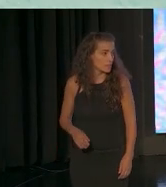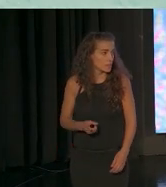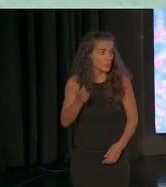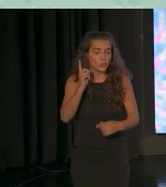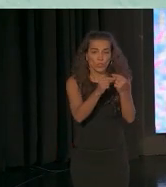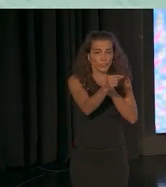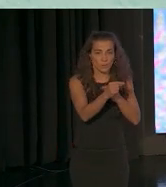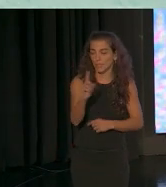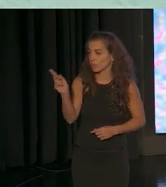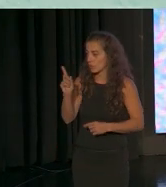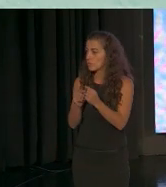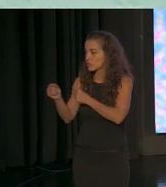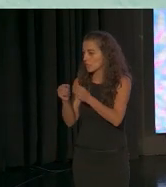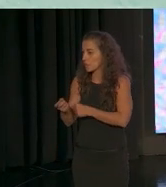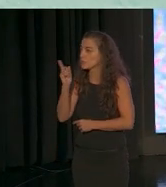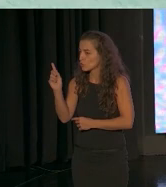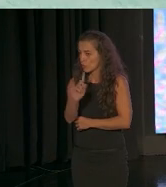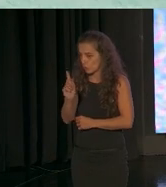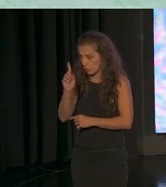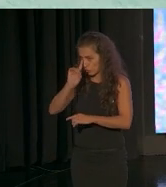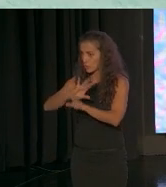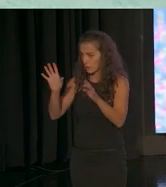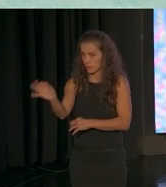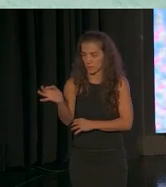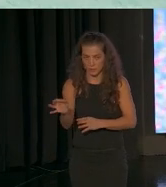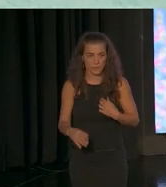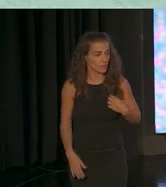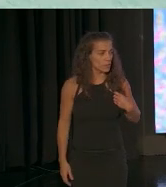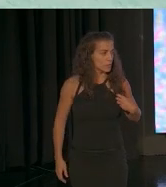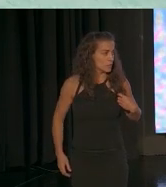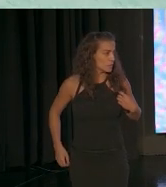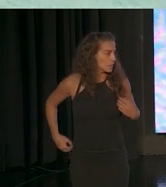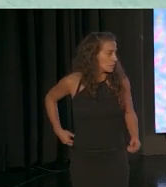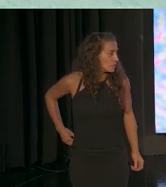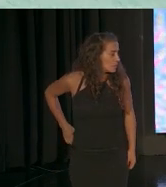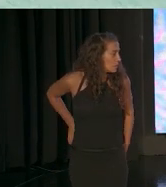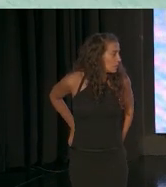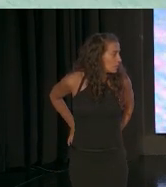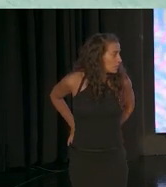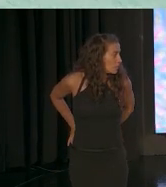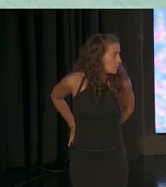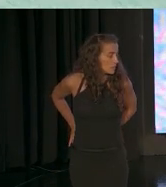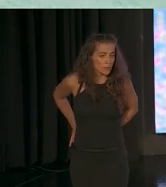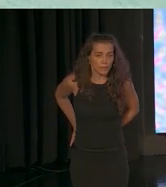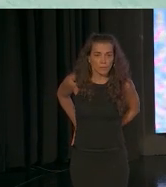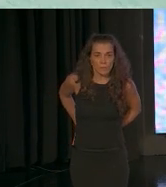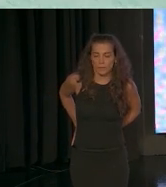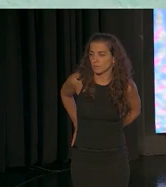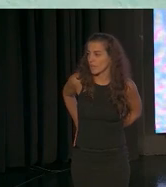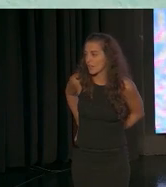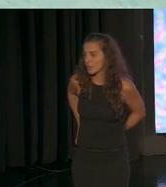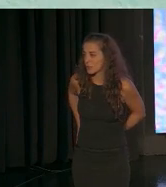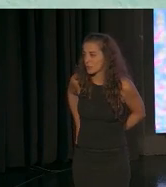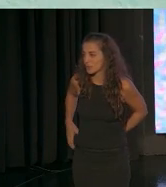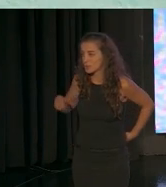No solo teleintervención, por supuesto, efectivamente. Ese es el punto número 2 de los temas globales. Ha venido para quedarse, pero ha venido para